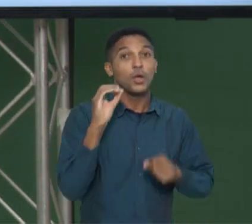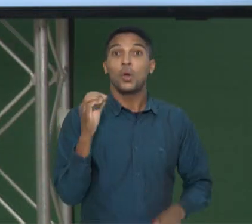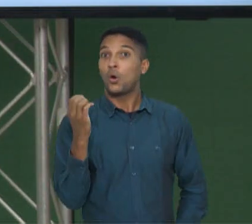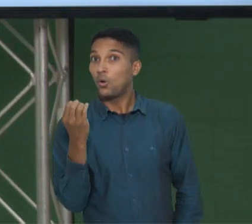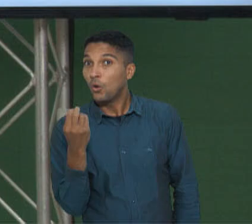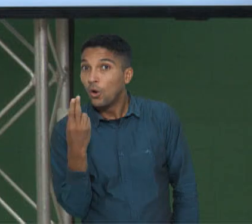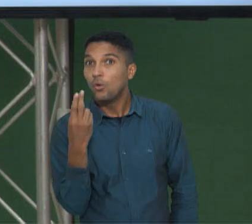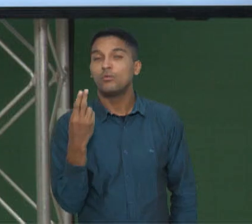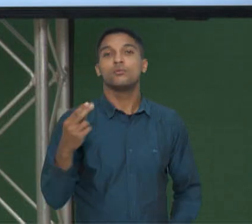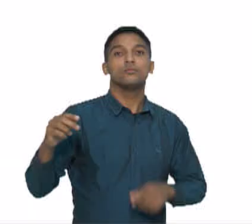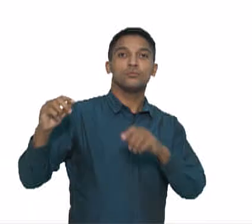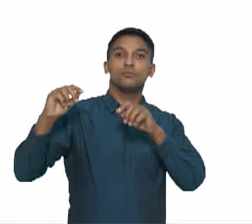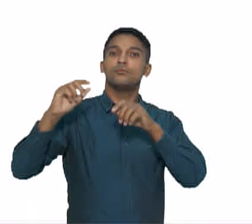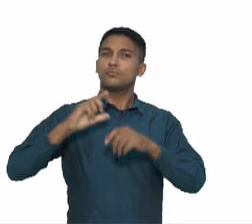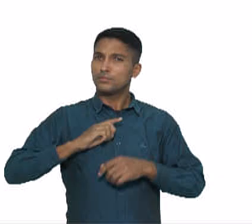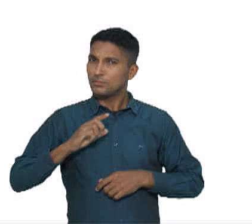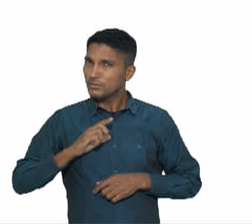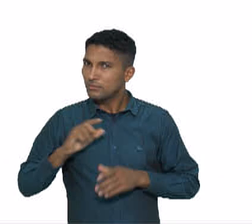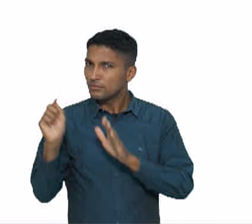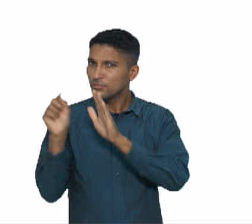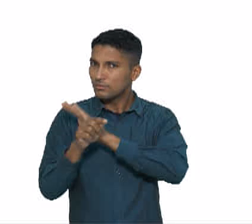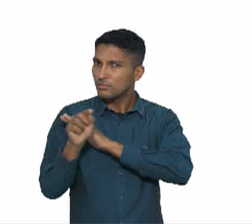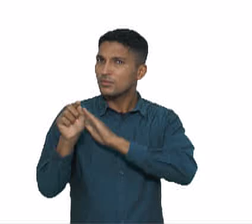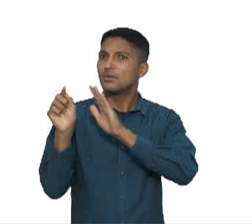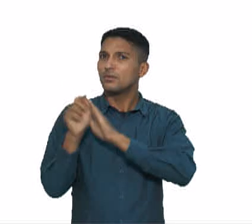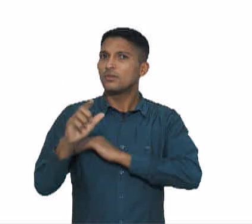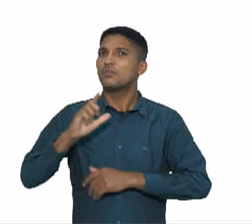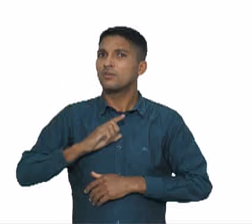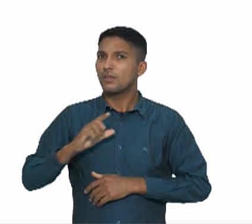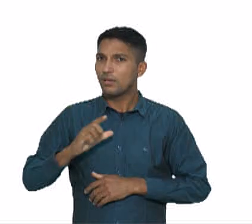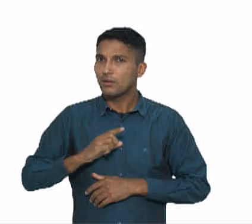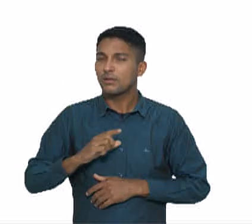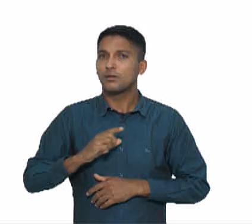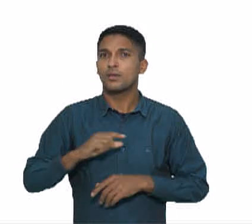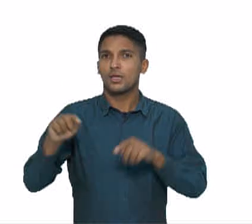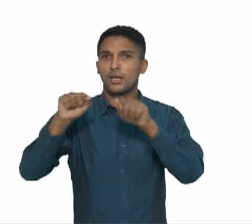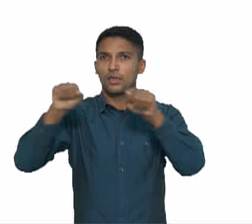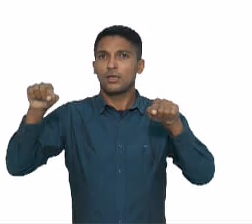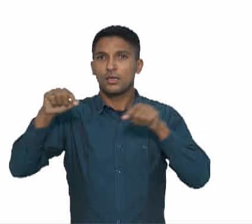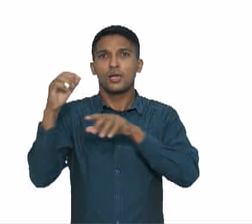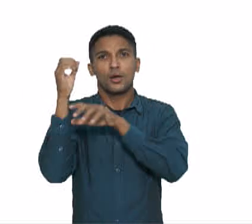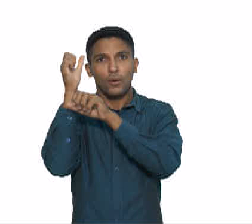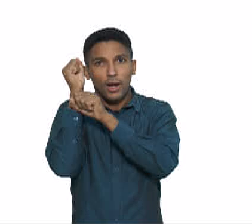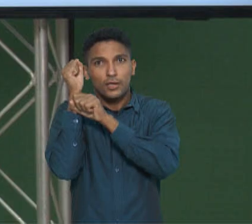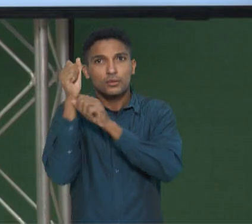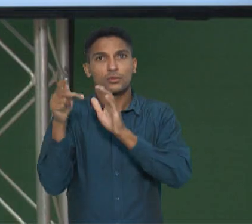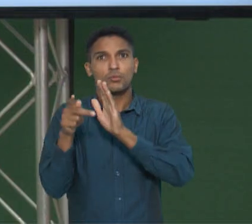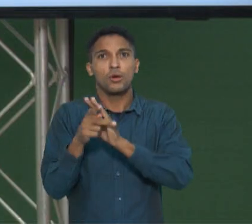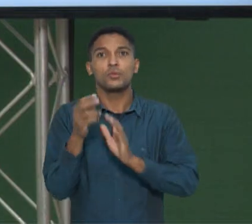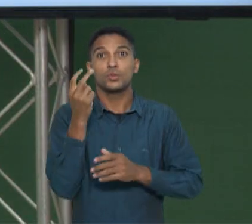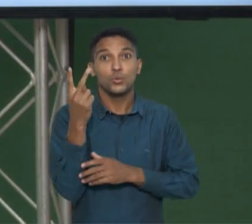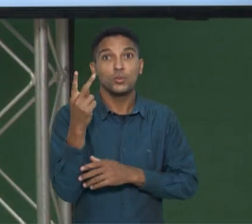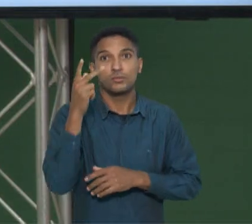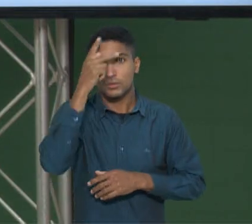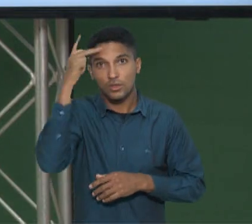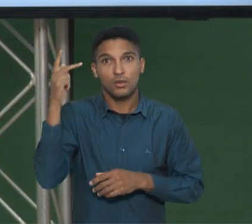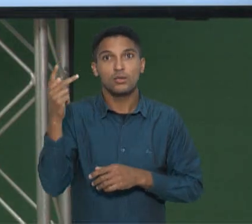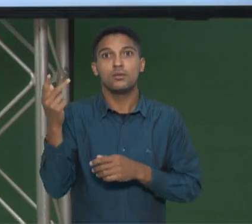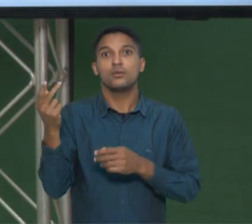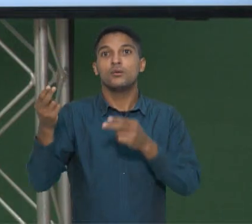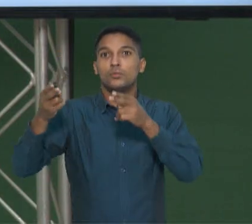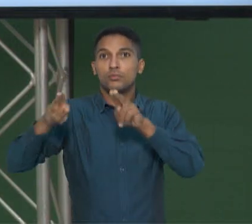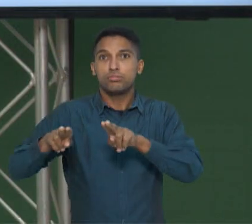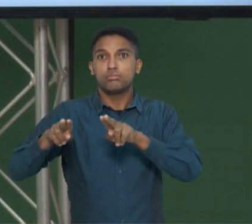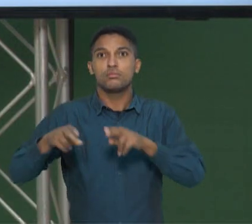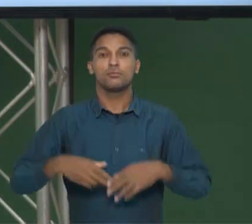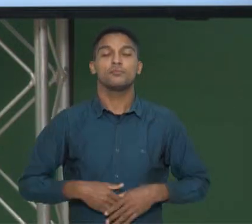libre. ¿Cuánto cuesta la habitación por día? E aqui as possíveis respostas, né?